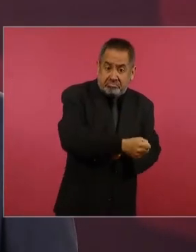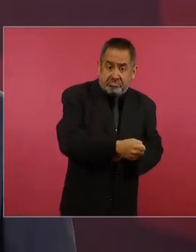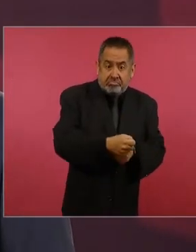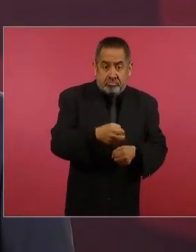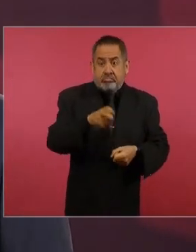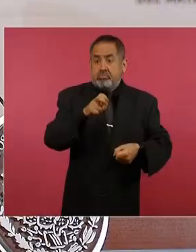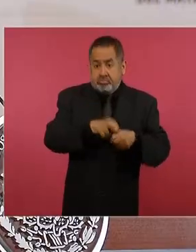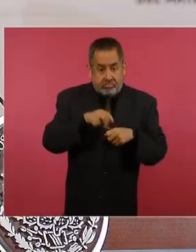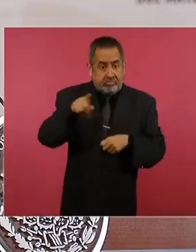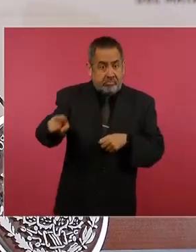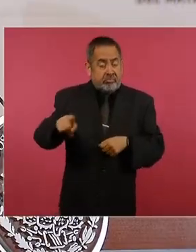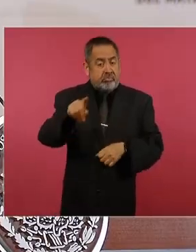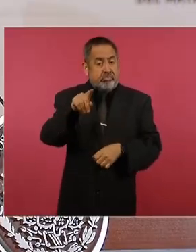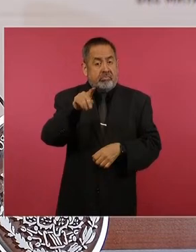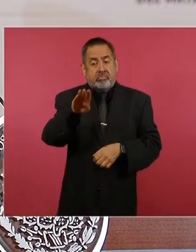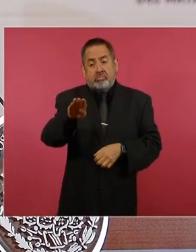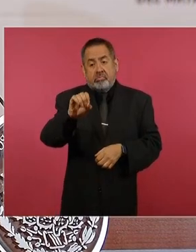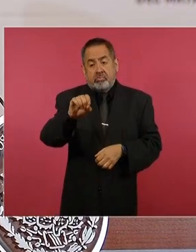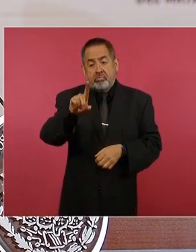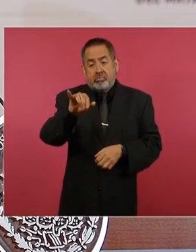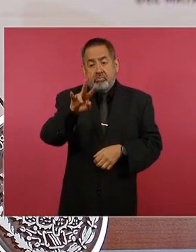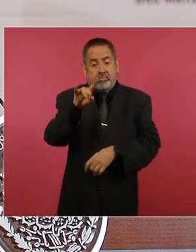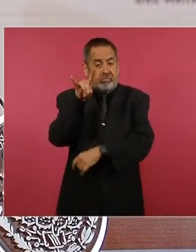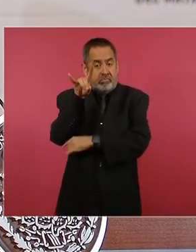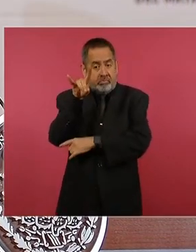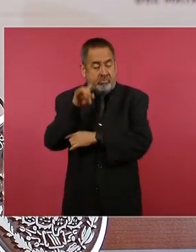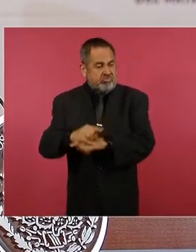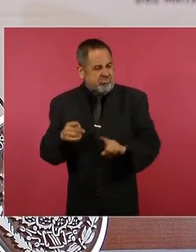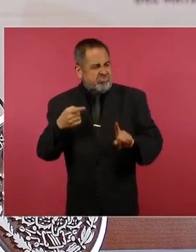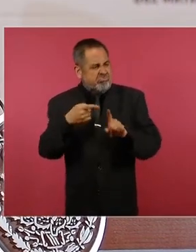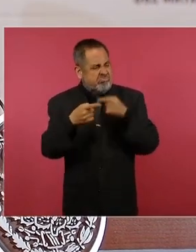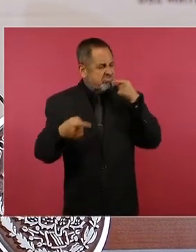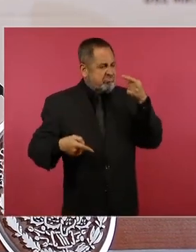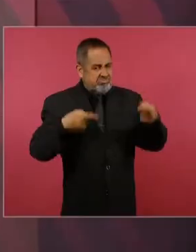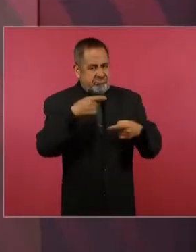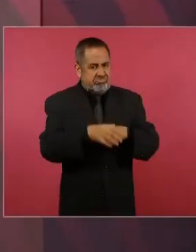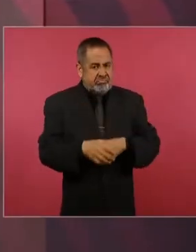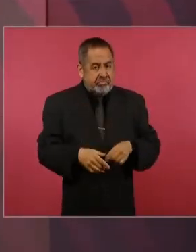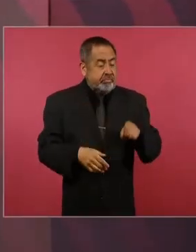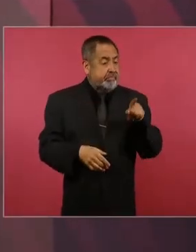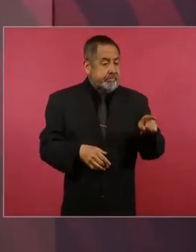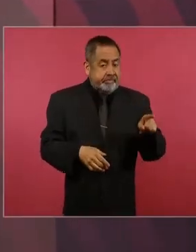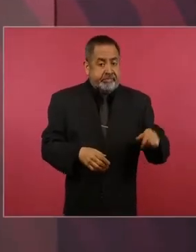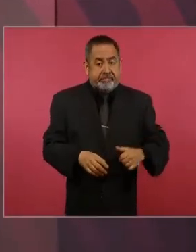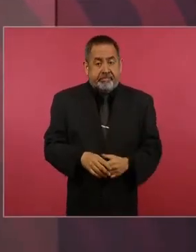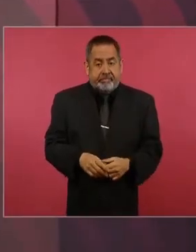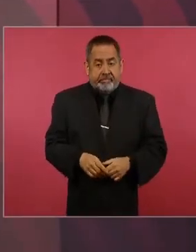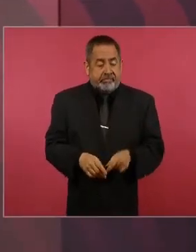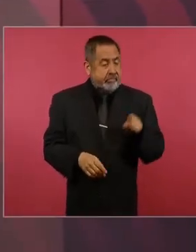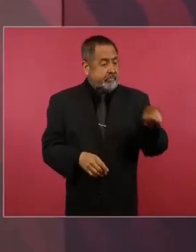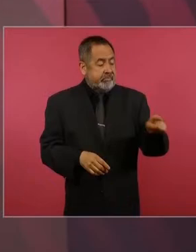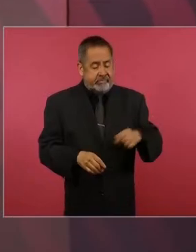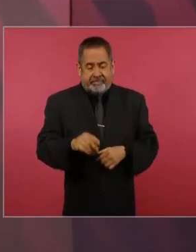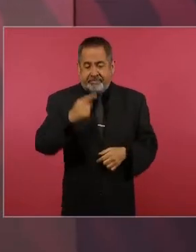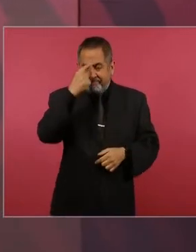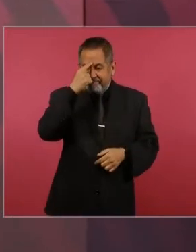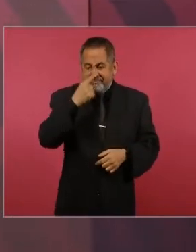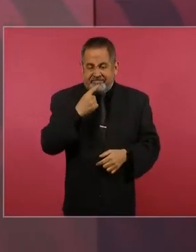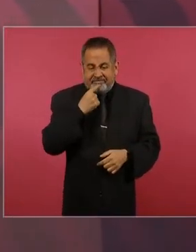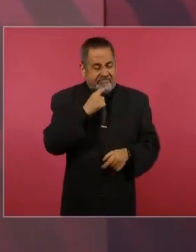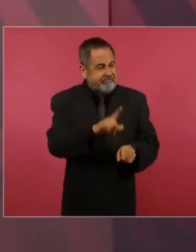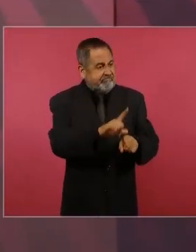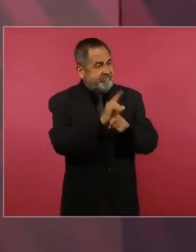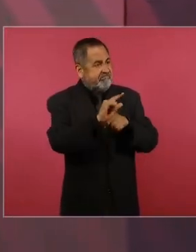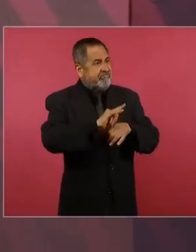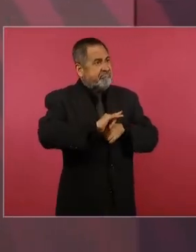en Bolivia, le dijeron: tiene 30 minutos para abandonar